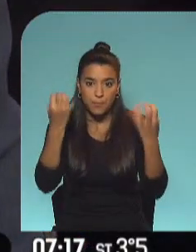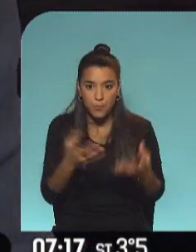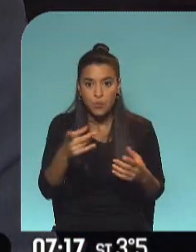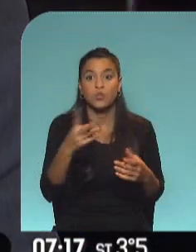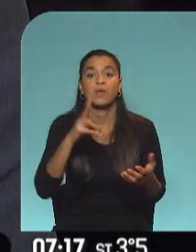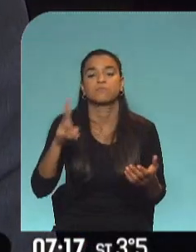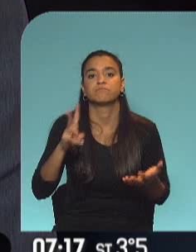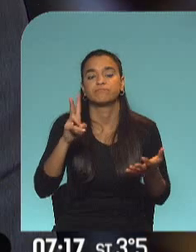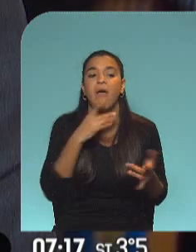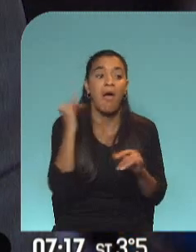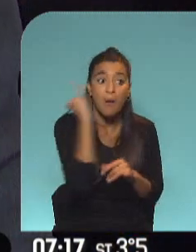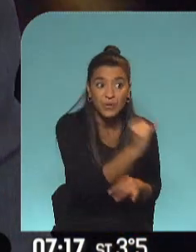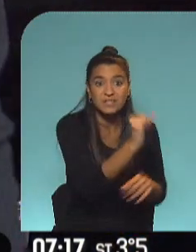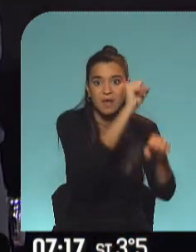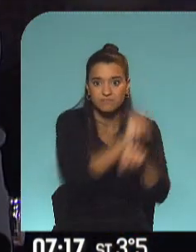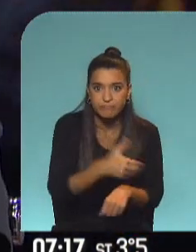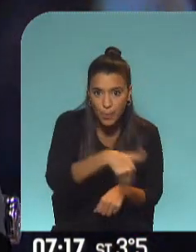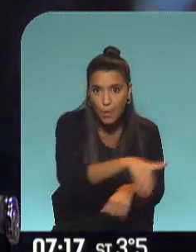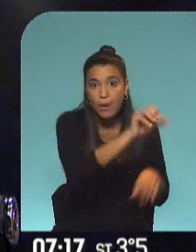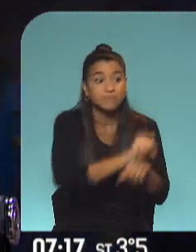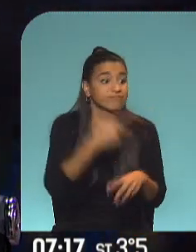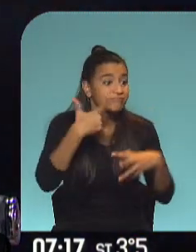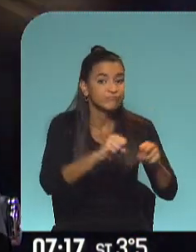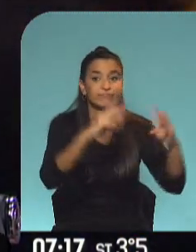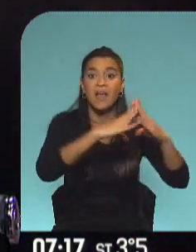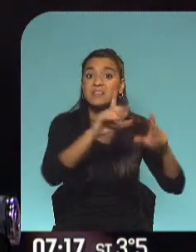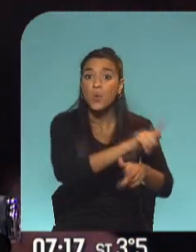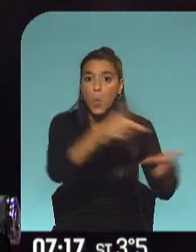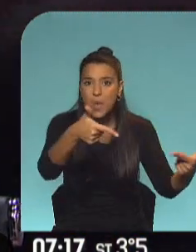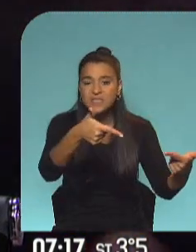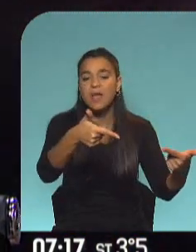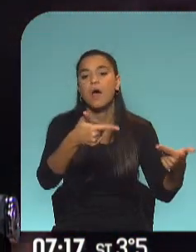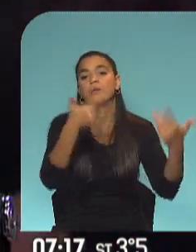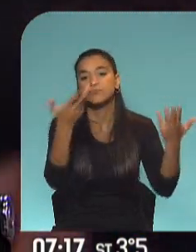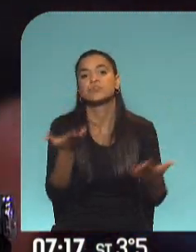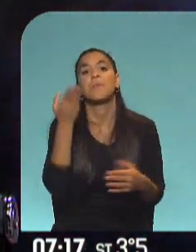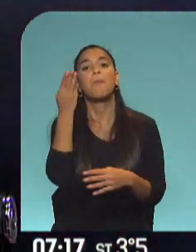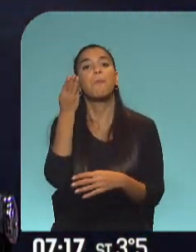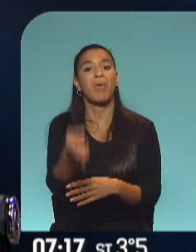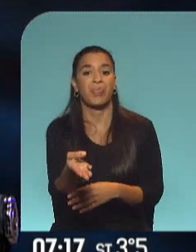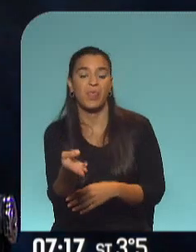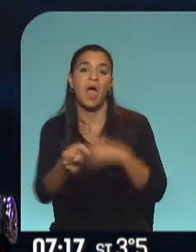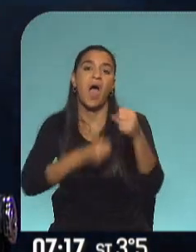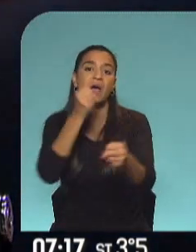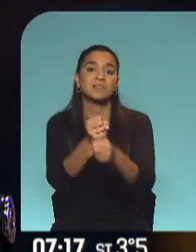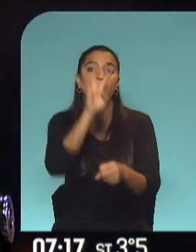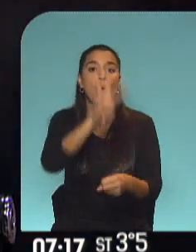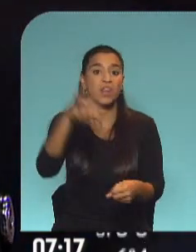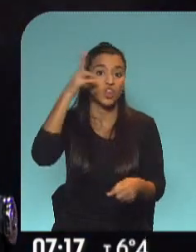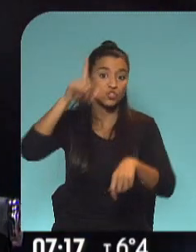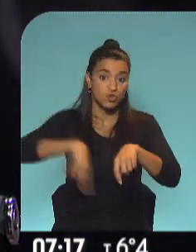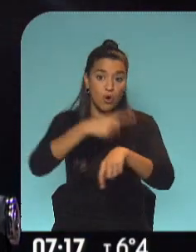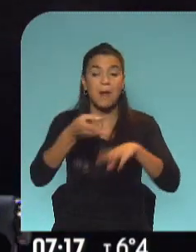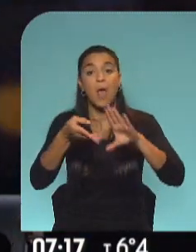les notifica la orden de detención y no se encuentran en el domicilio que tienen registrados, hay un periodo de hasta 48 horas para que